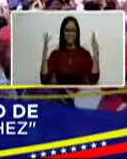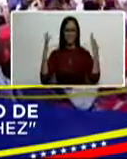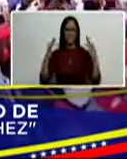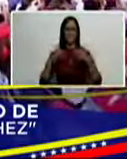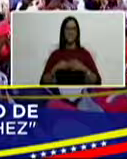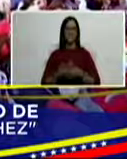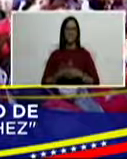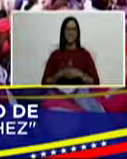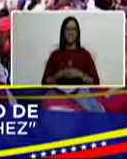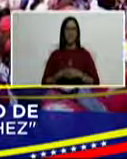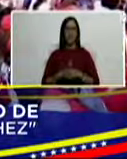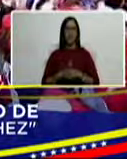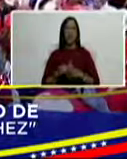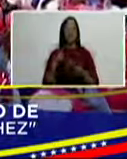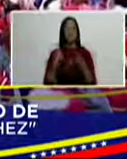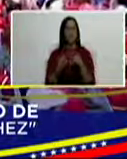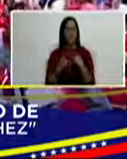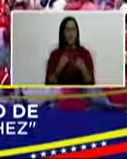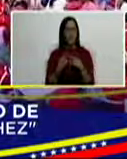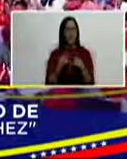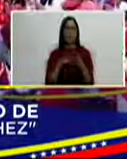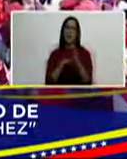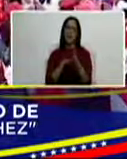Pero para que las cosas avancen,